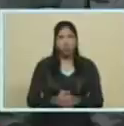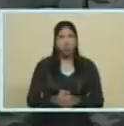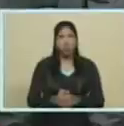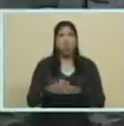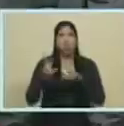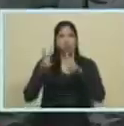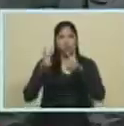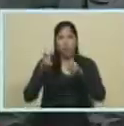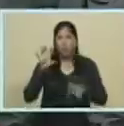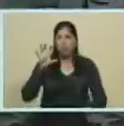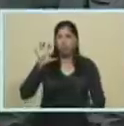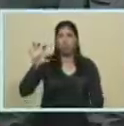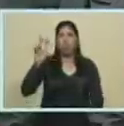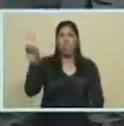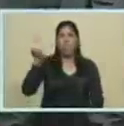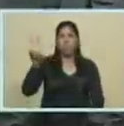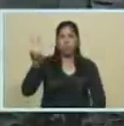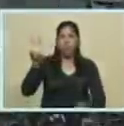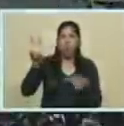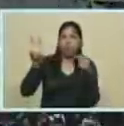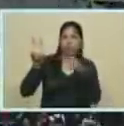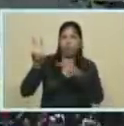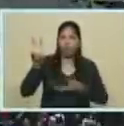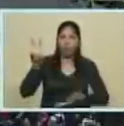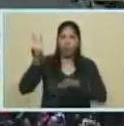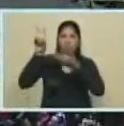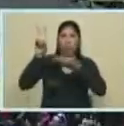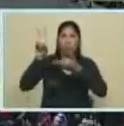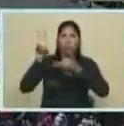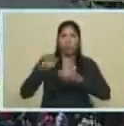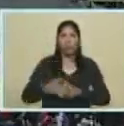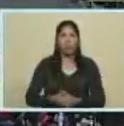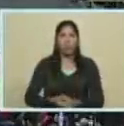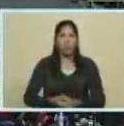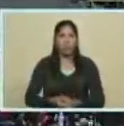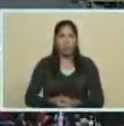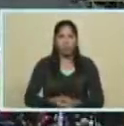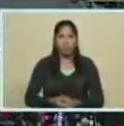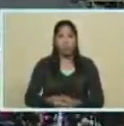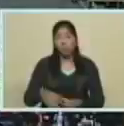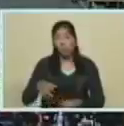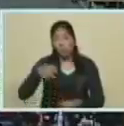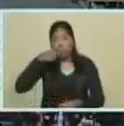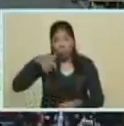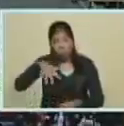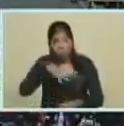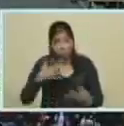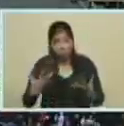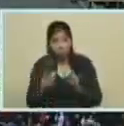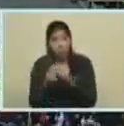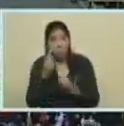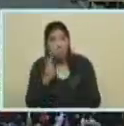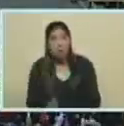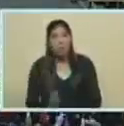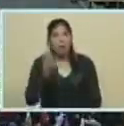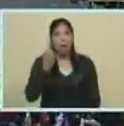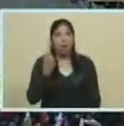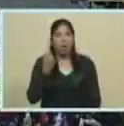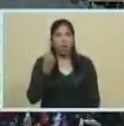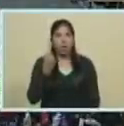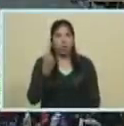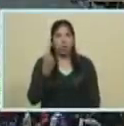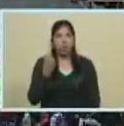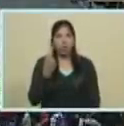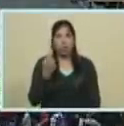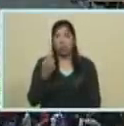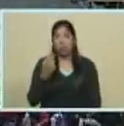un nuevo país y junto al pueblo por primera vez, gracias al 4 de